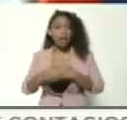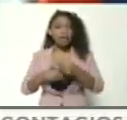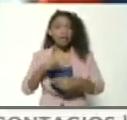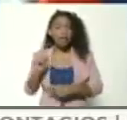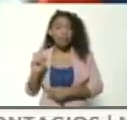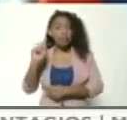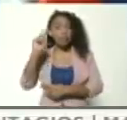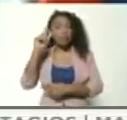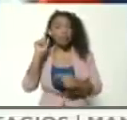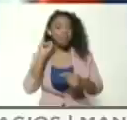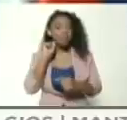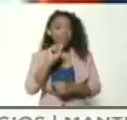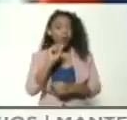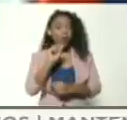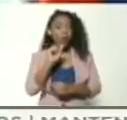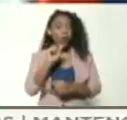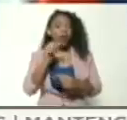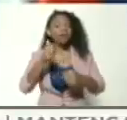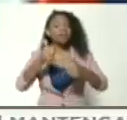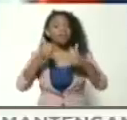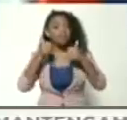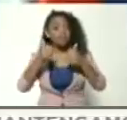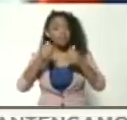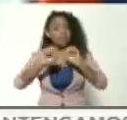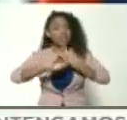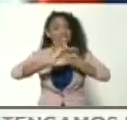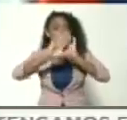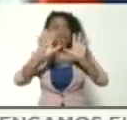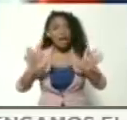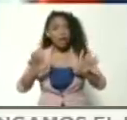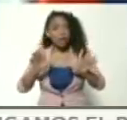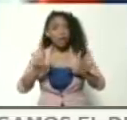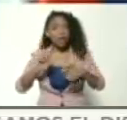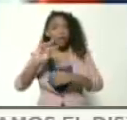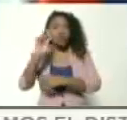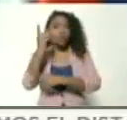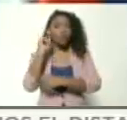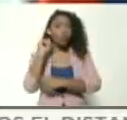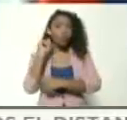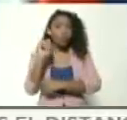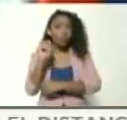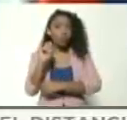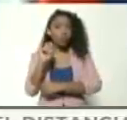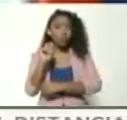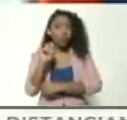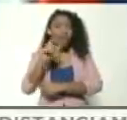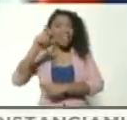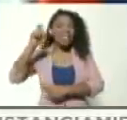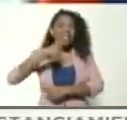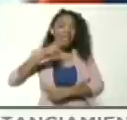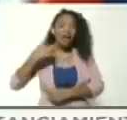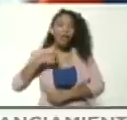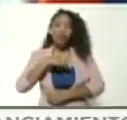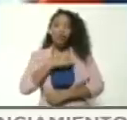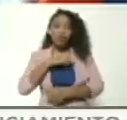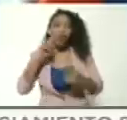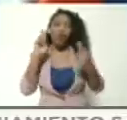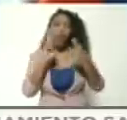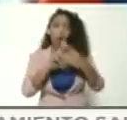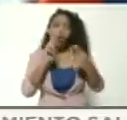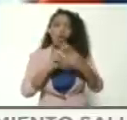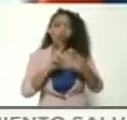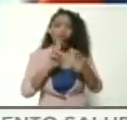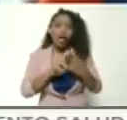primer punto bien claro y un segundo punto, obviamente, la necesidad de nosotros conocer,